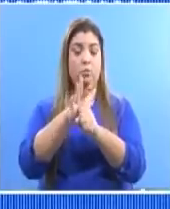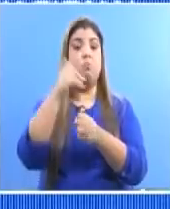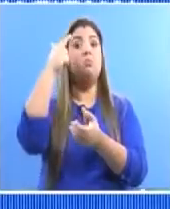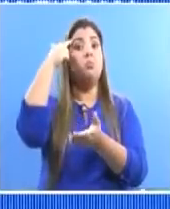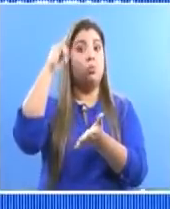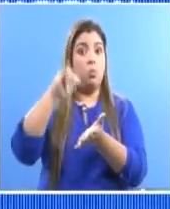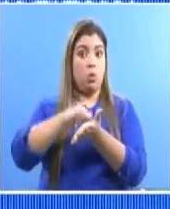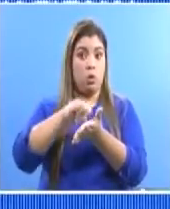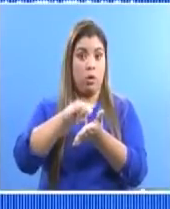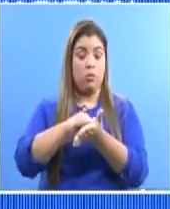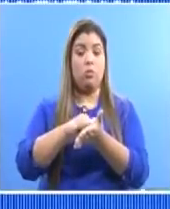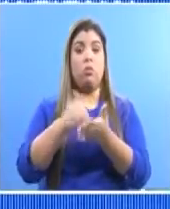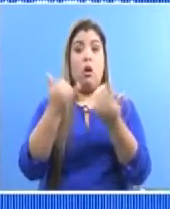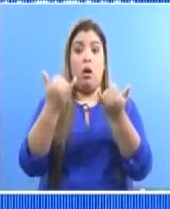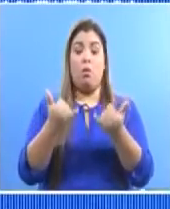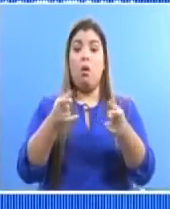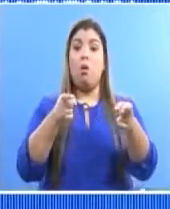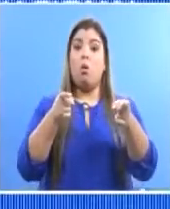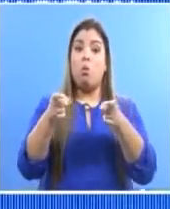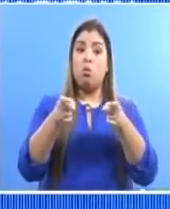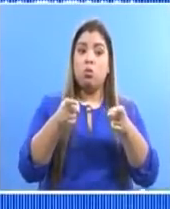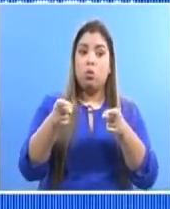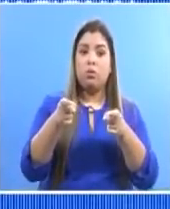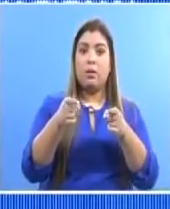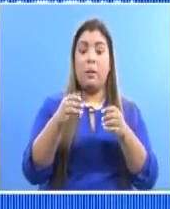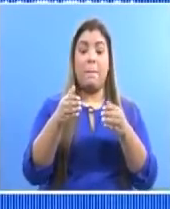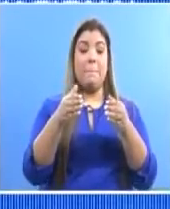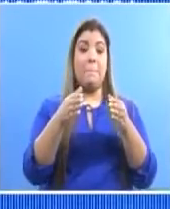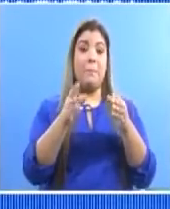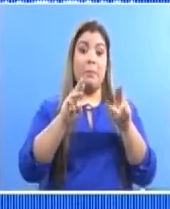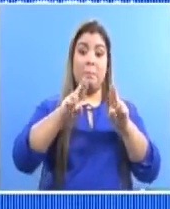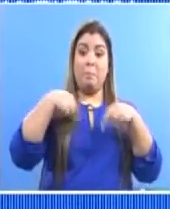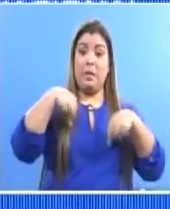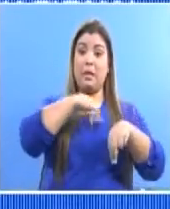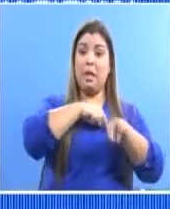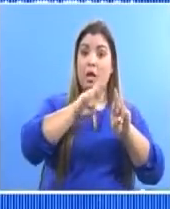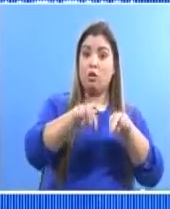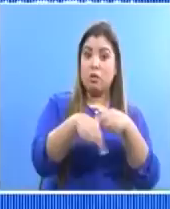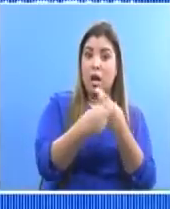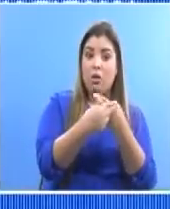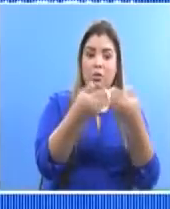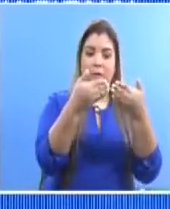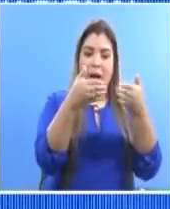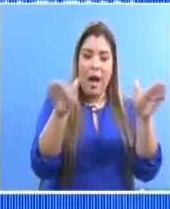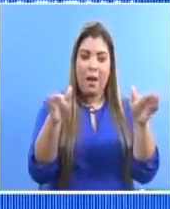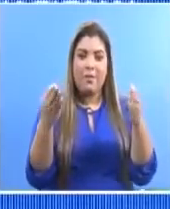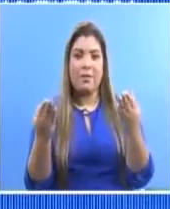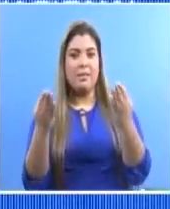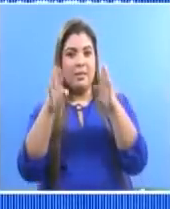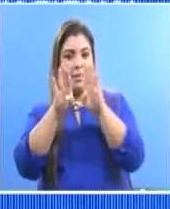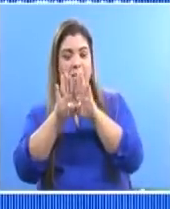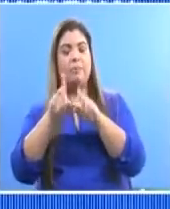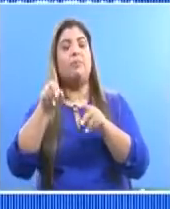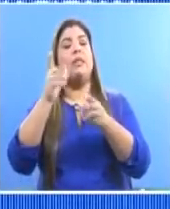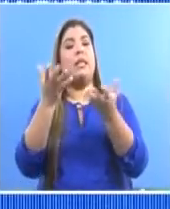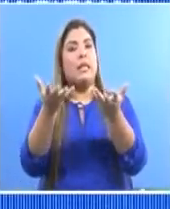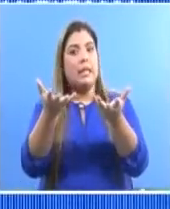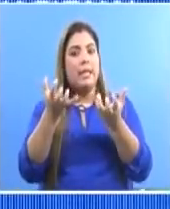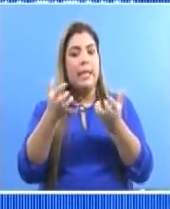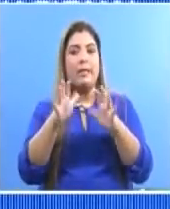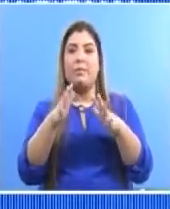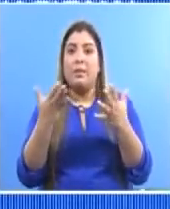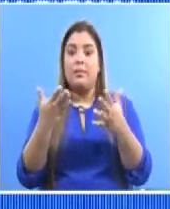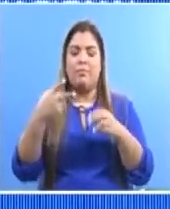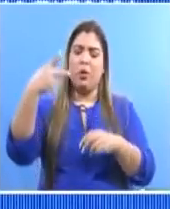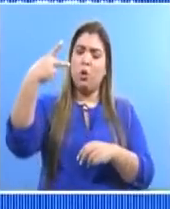ello, la medida conocida como apertura y cierre busca precisamente frenar el nivel de contagio